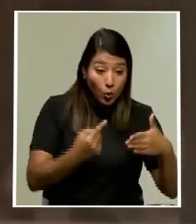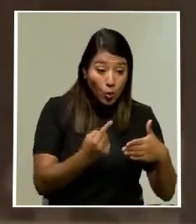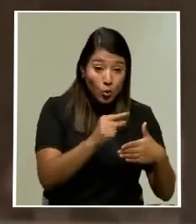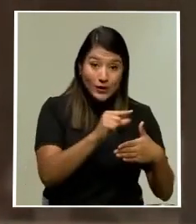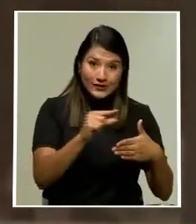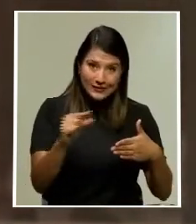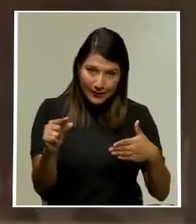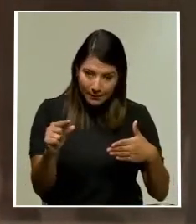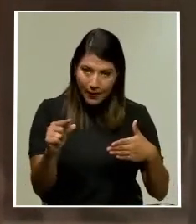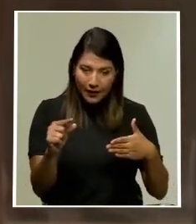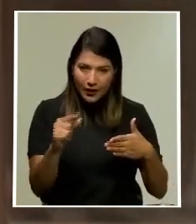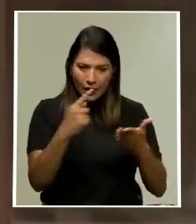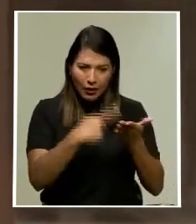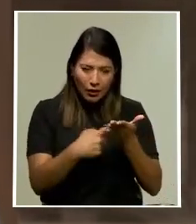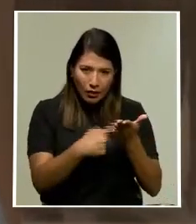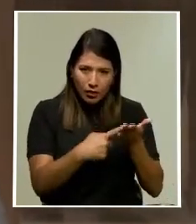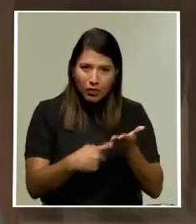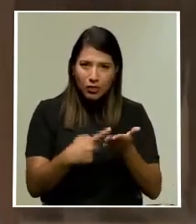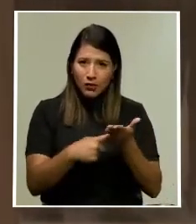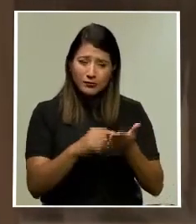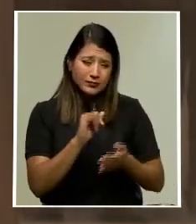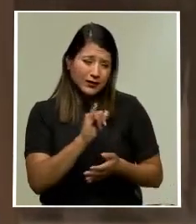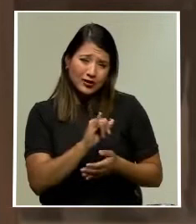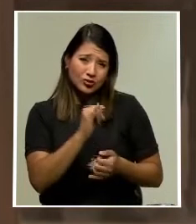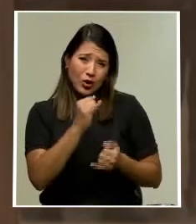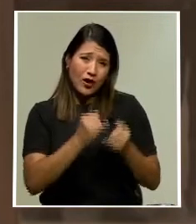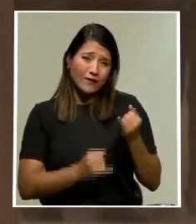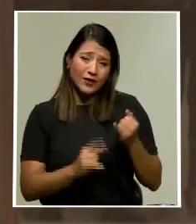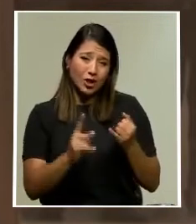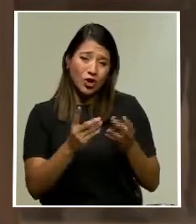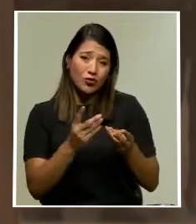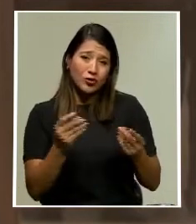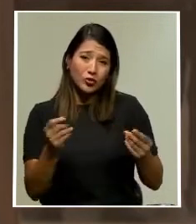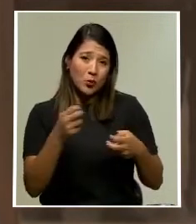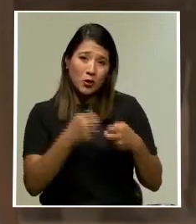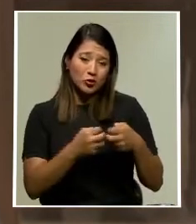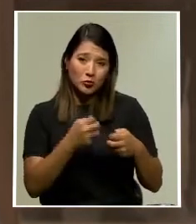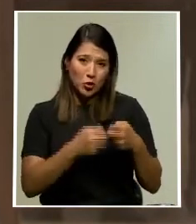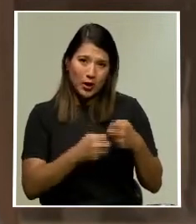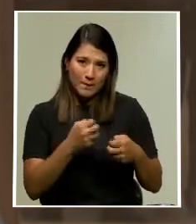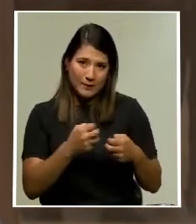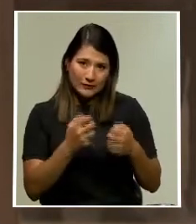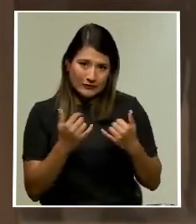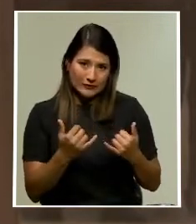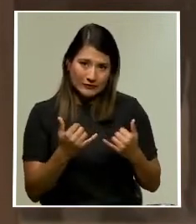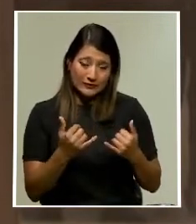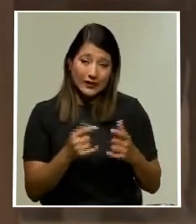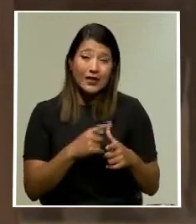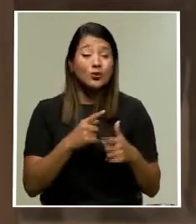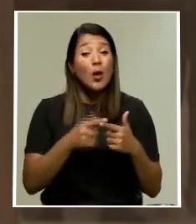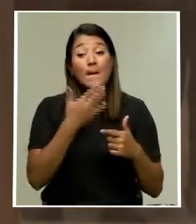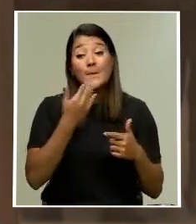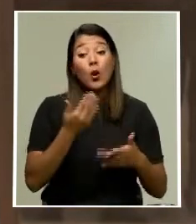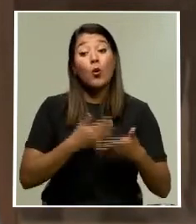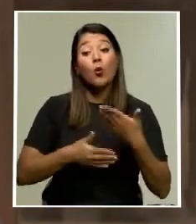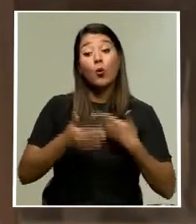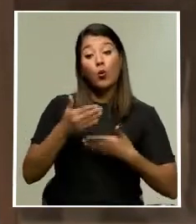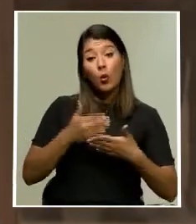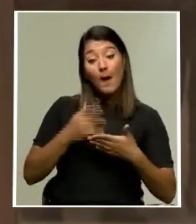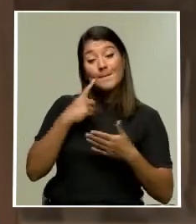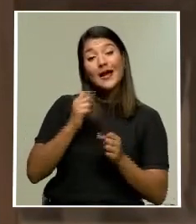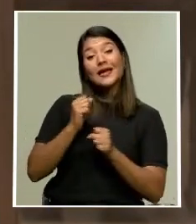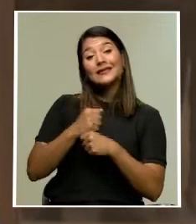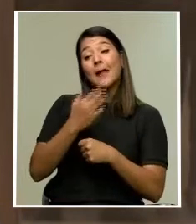al plenario completo abocado a algo que no va a resolver los problemas que se han señalado, se construya un texto base